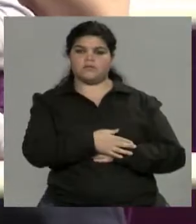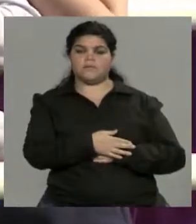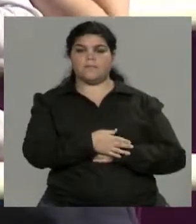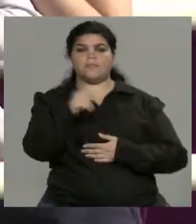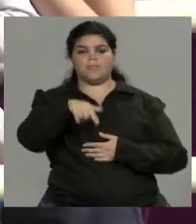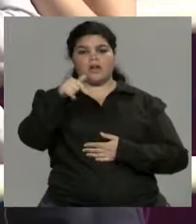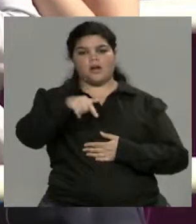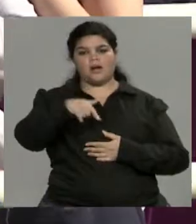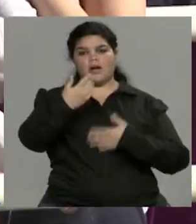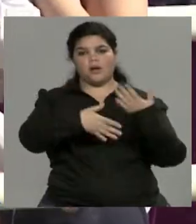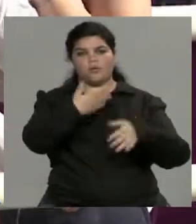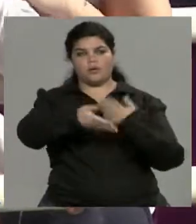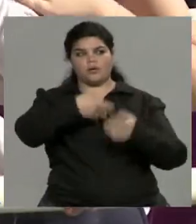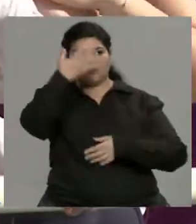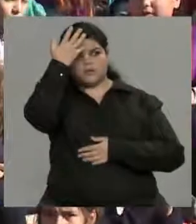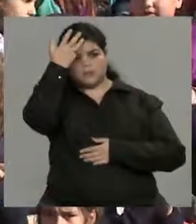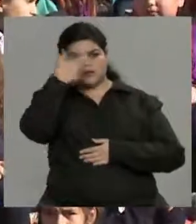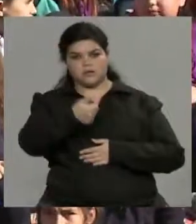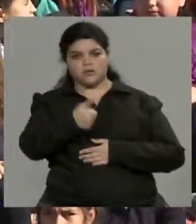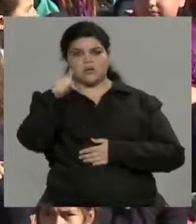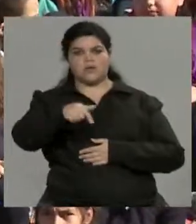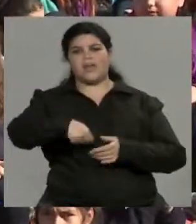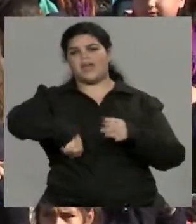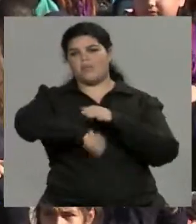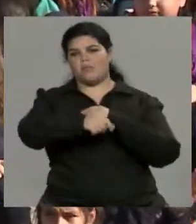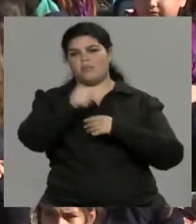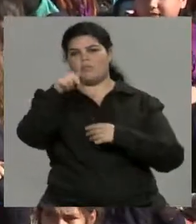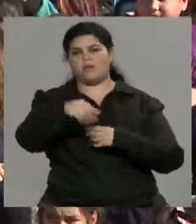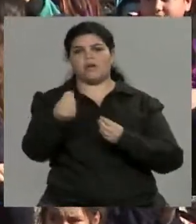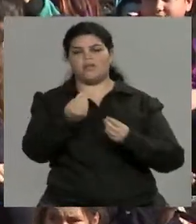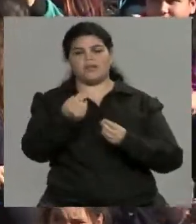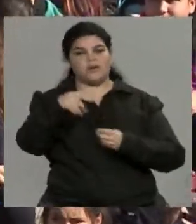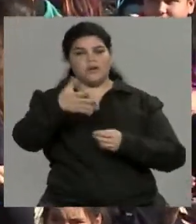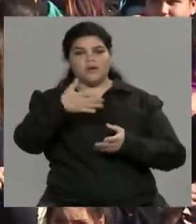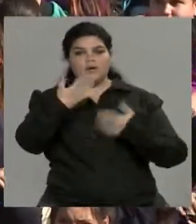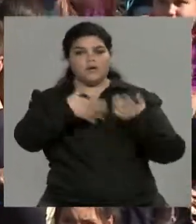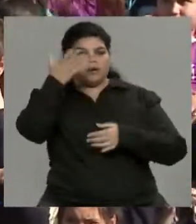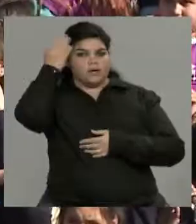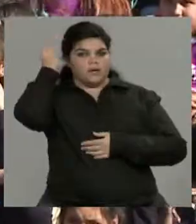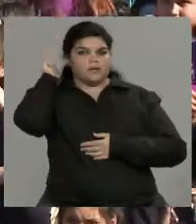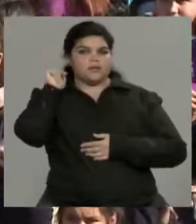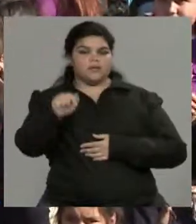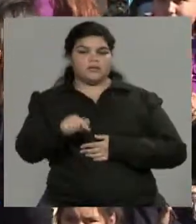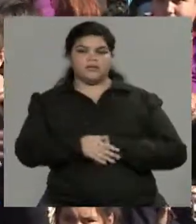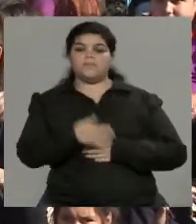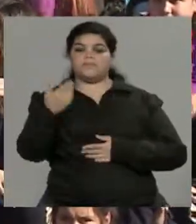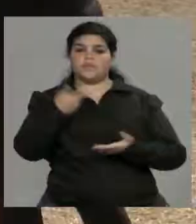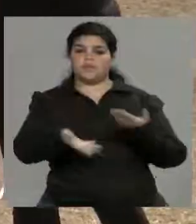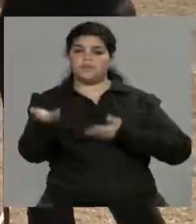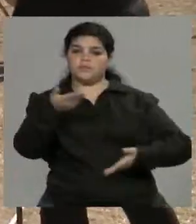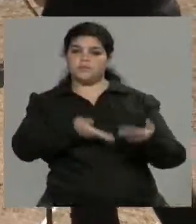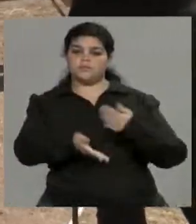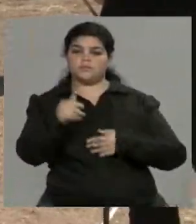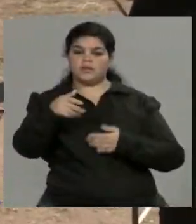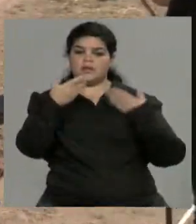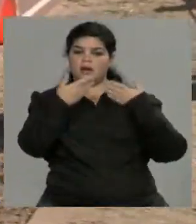los Juegos Sanmartinianos, pero en realidad son los Juegos Deportivos conocidos como los Juegos Evita. Vamos a compartir lo que decía esta mañana en